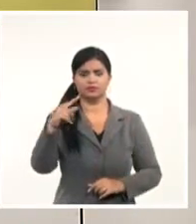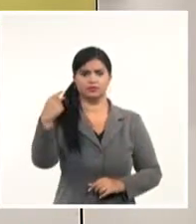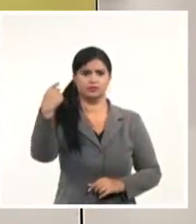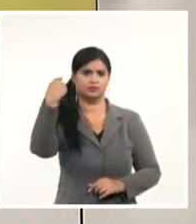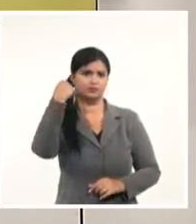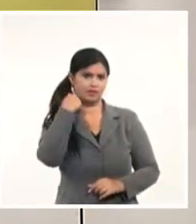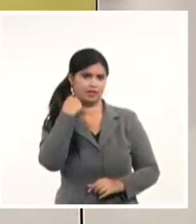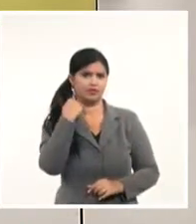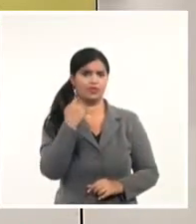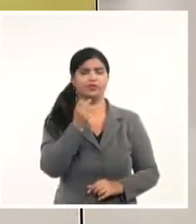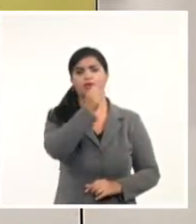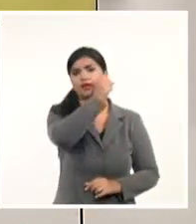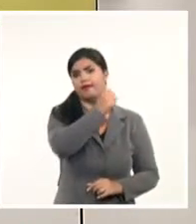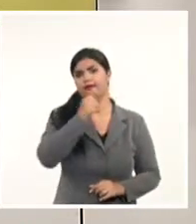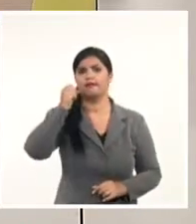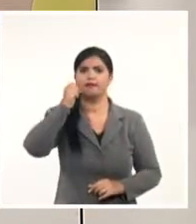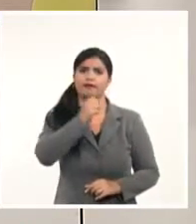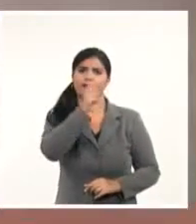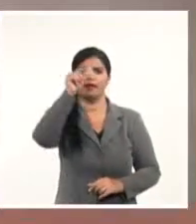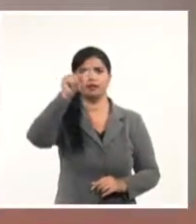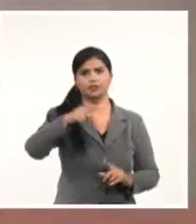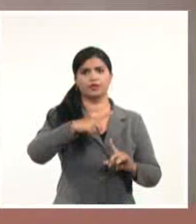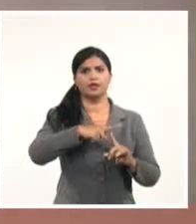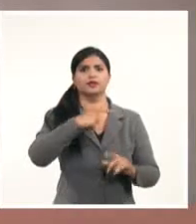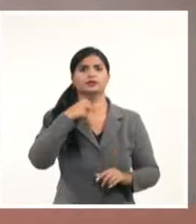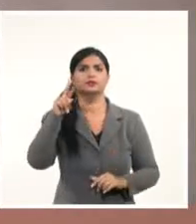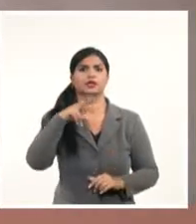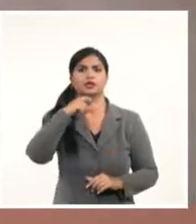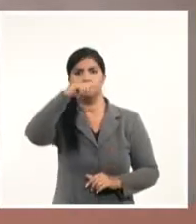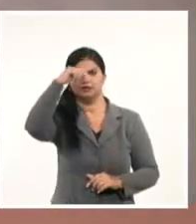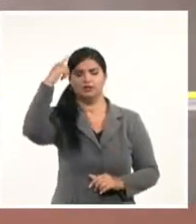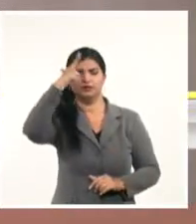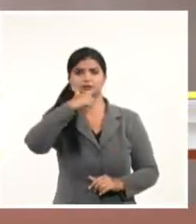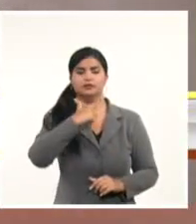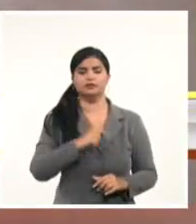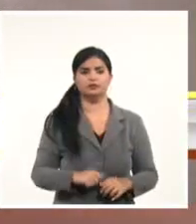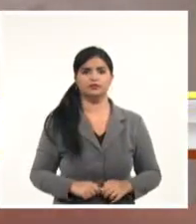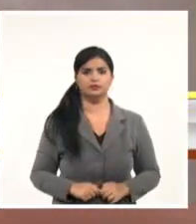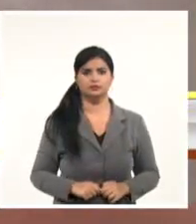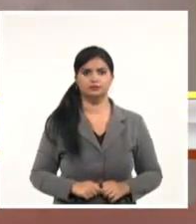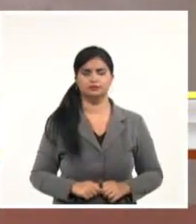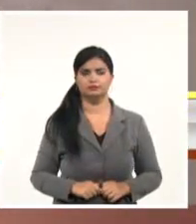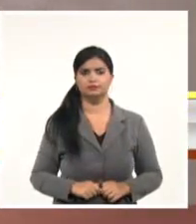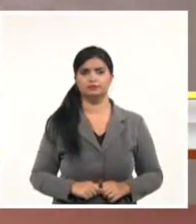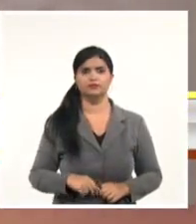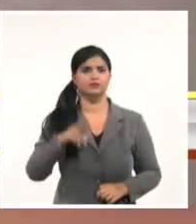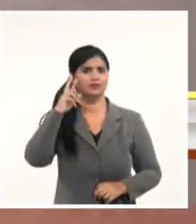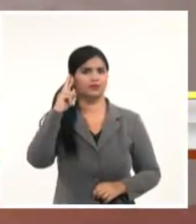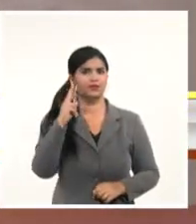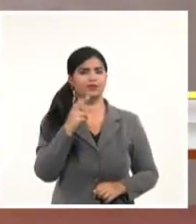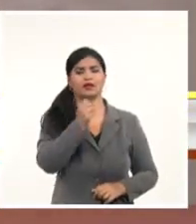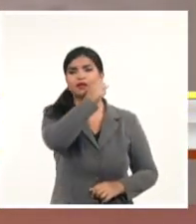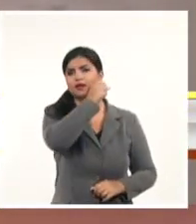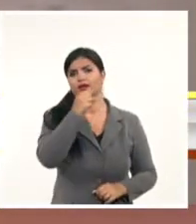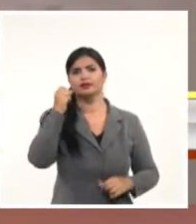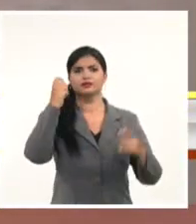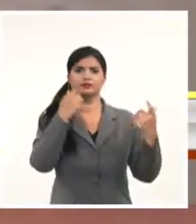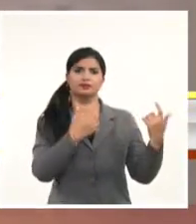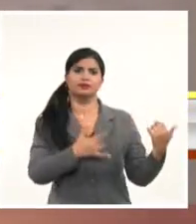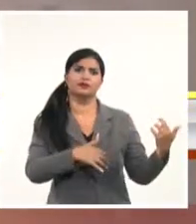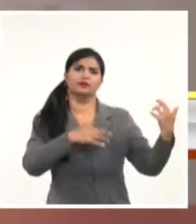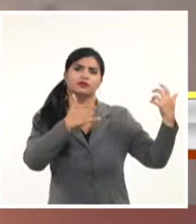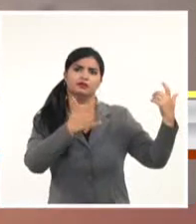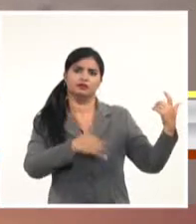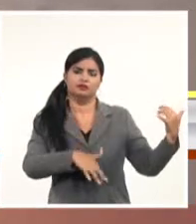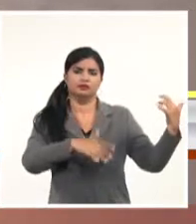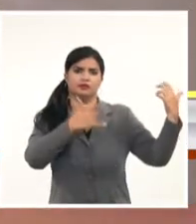nuestra cantora Teresita Fernández. El universo sonoro de este archipiélago cuenta con sus canciones eternas. Varias generaciones de cubanos crecieron con